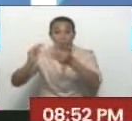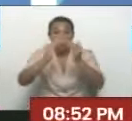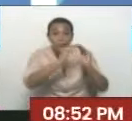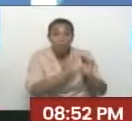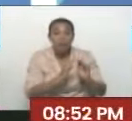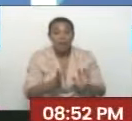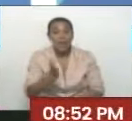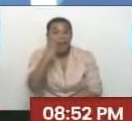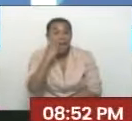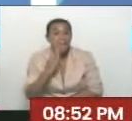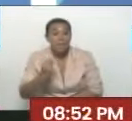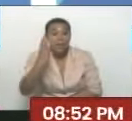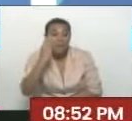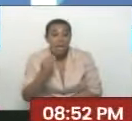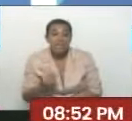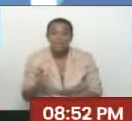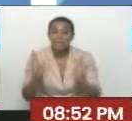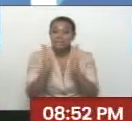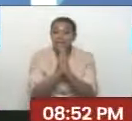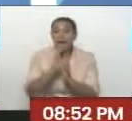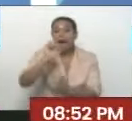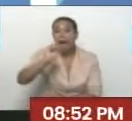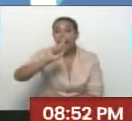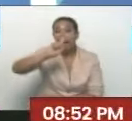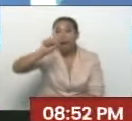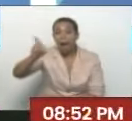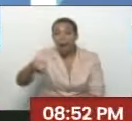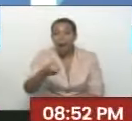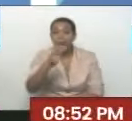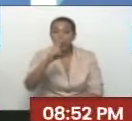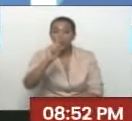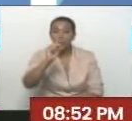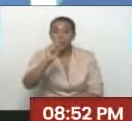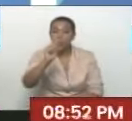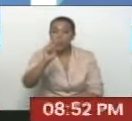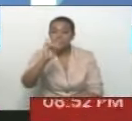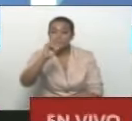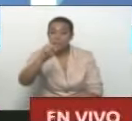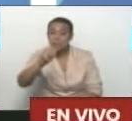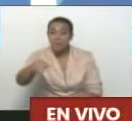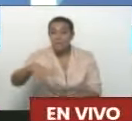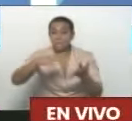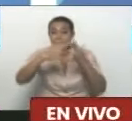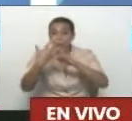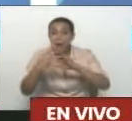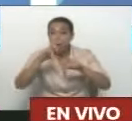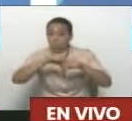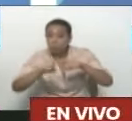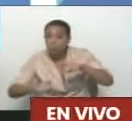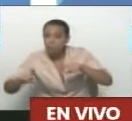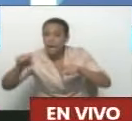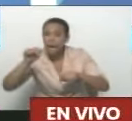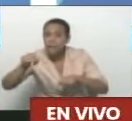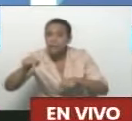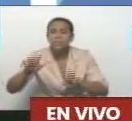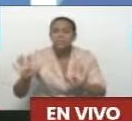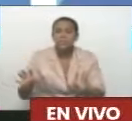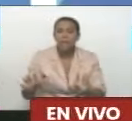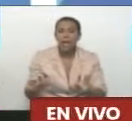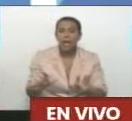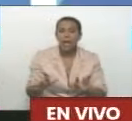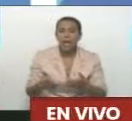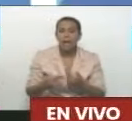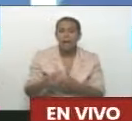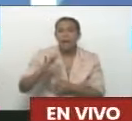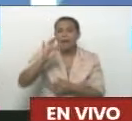La experiencia de San Agustín es muy bonita, yo la conozco aunque no he estado presente físicamente. Estuve en la experiencia de la finca de